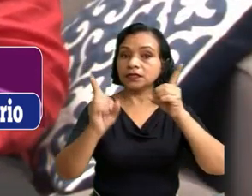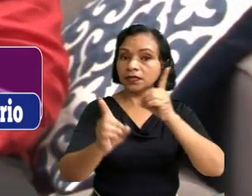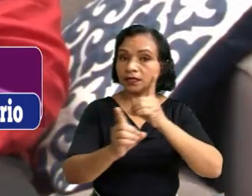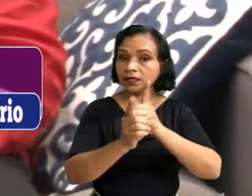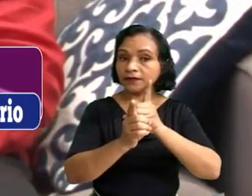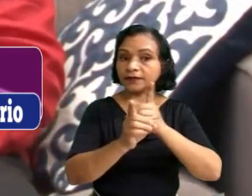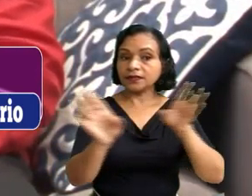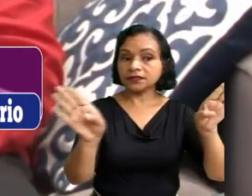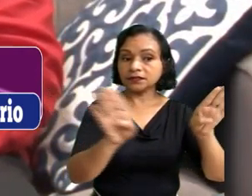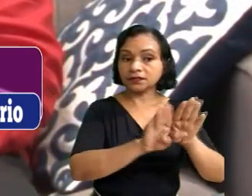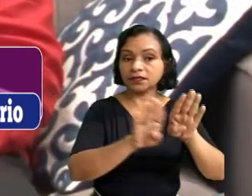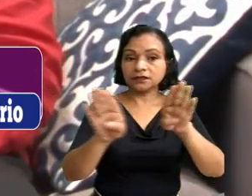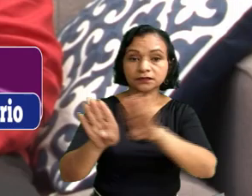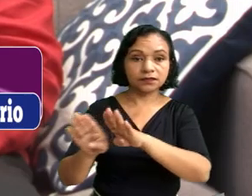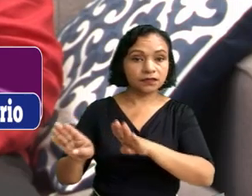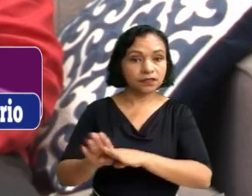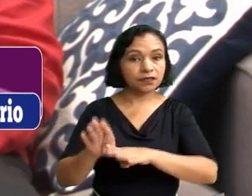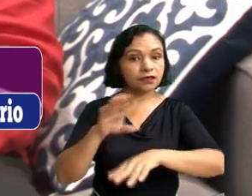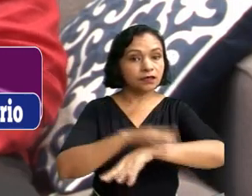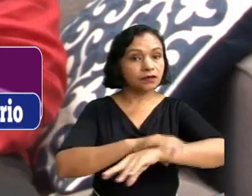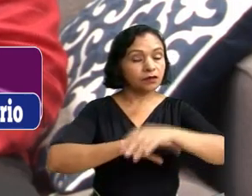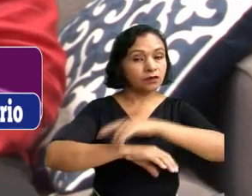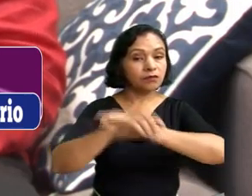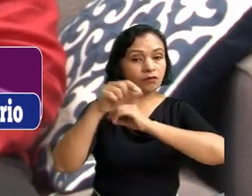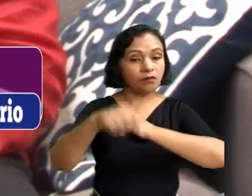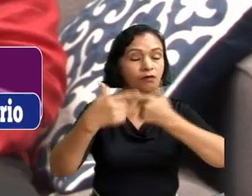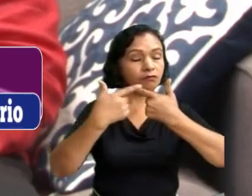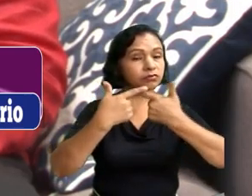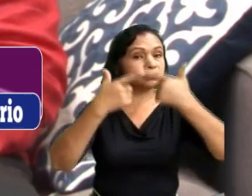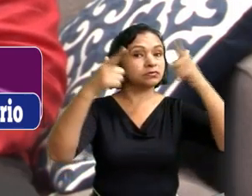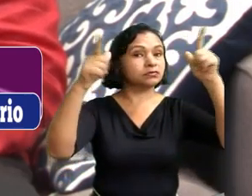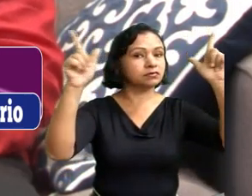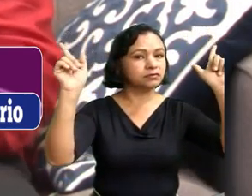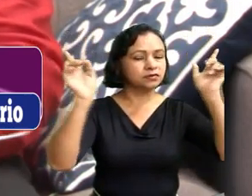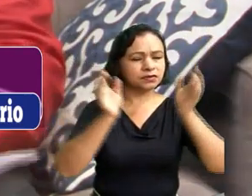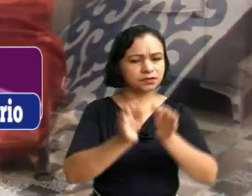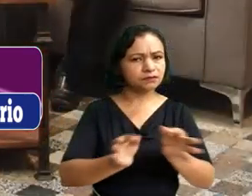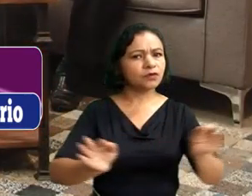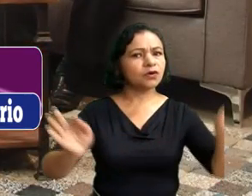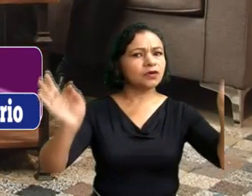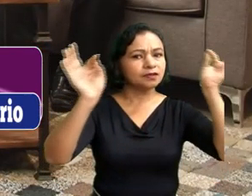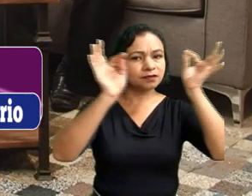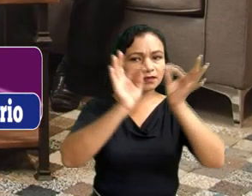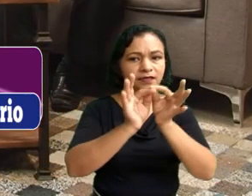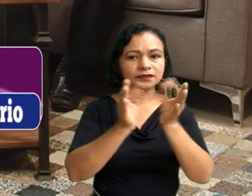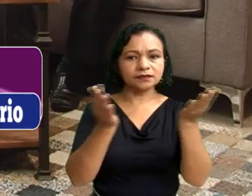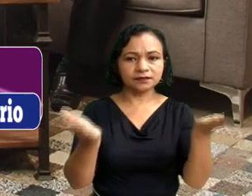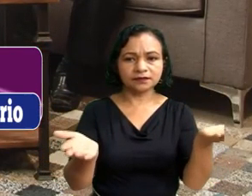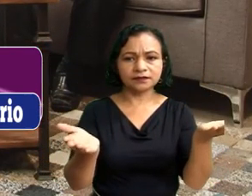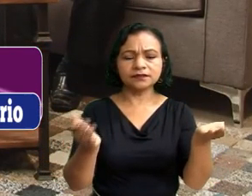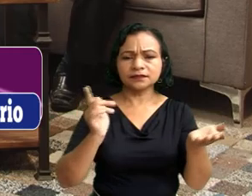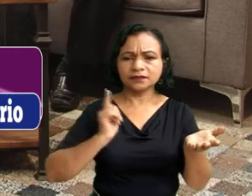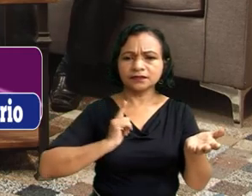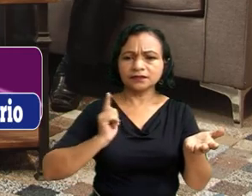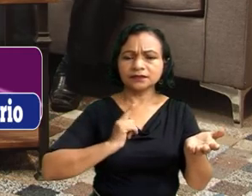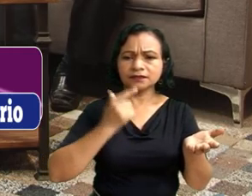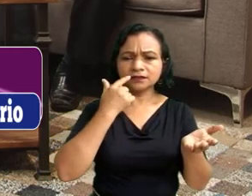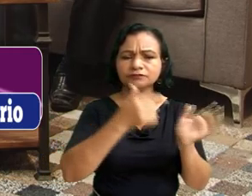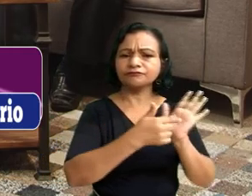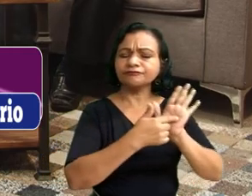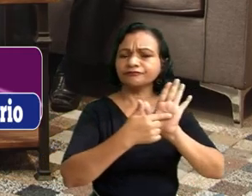encarcelado porque se liberaron de fines muy importante esa parte y eso también está aquí ante la ley aquí quiero demostrar